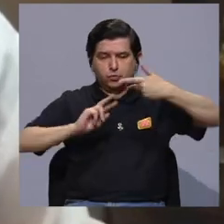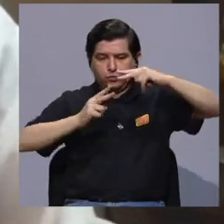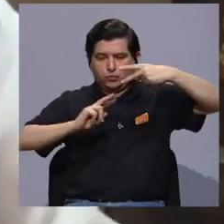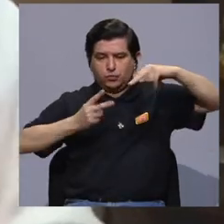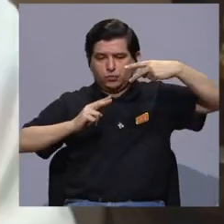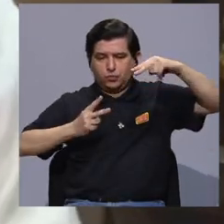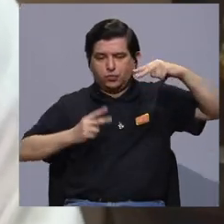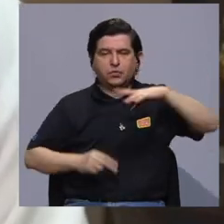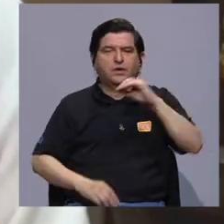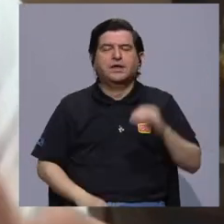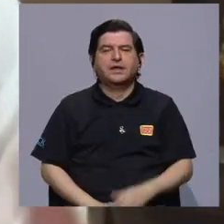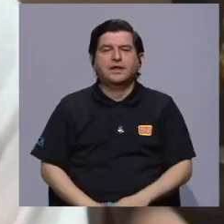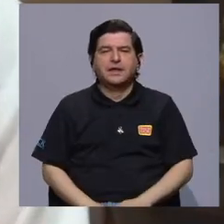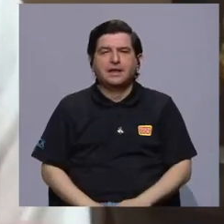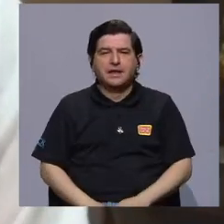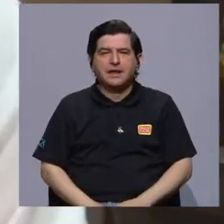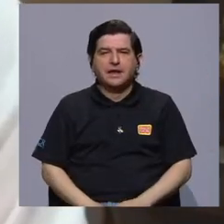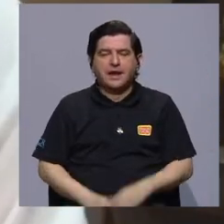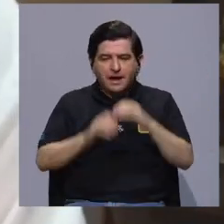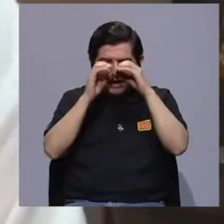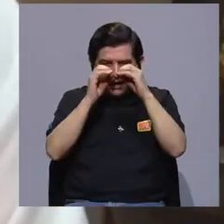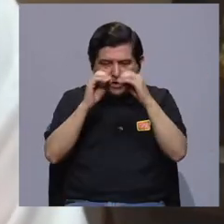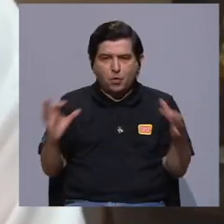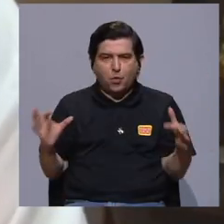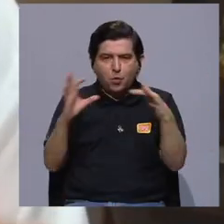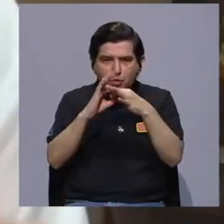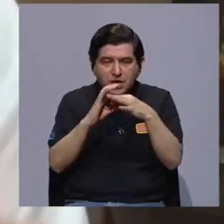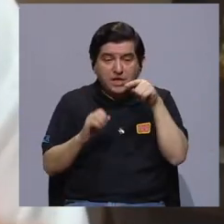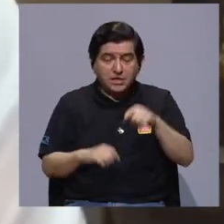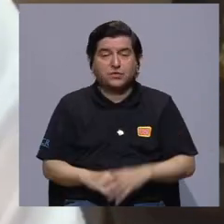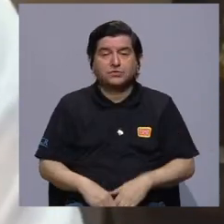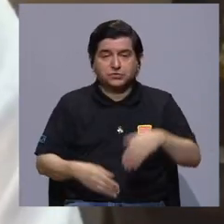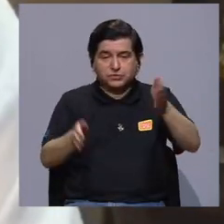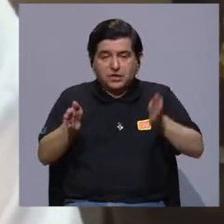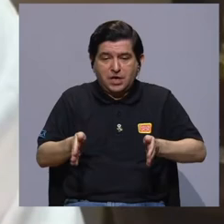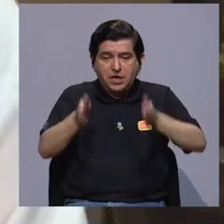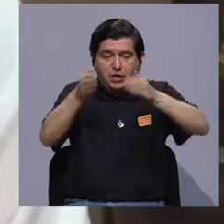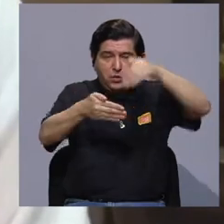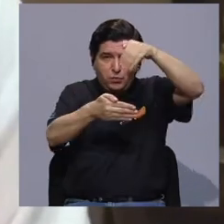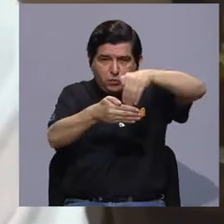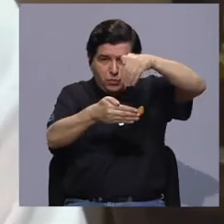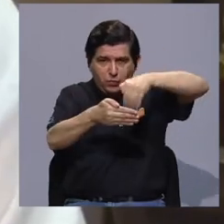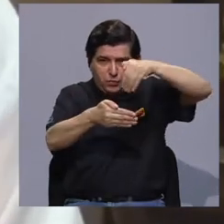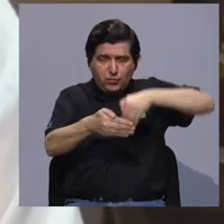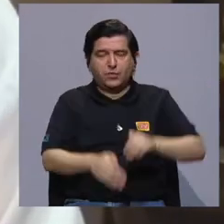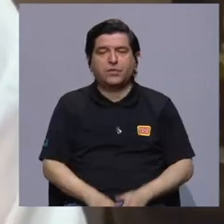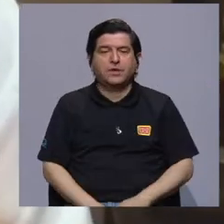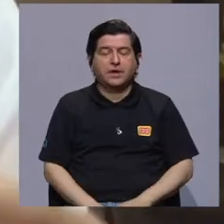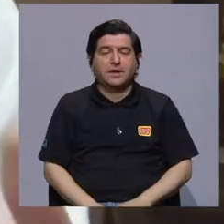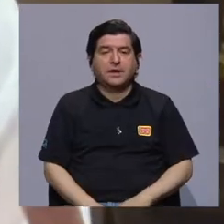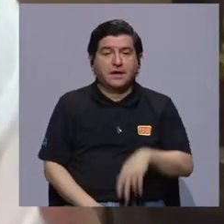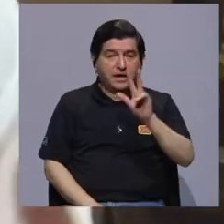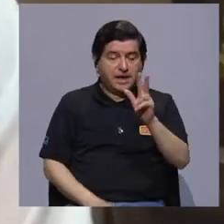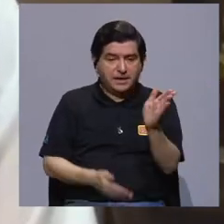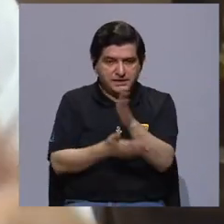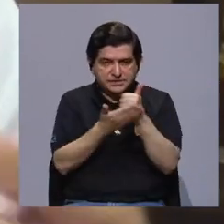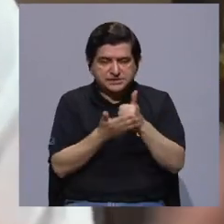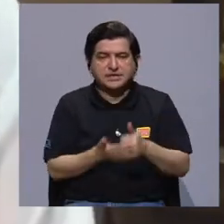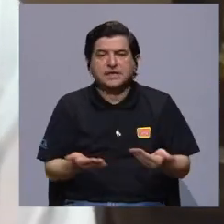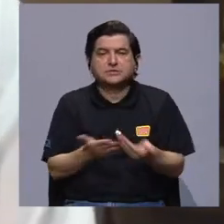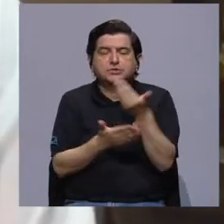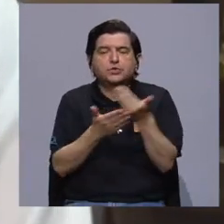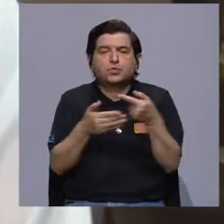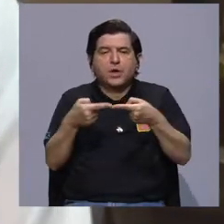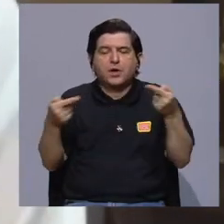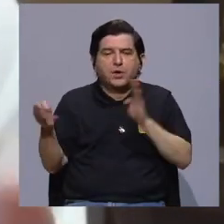genoma de la abeja, y los microbios asociados a la colmena. Entonces, en estos tres componentes buscamos